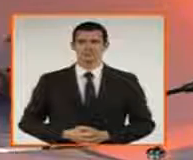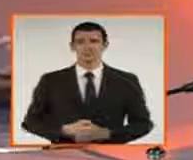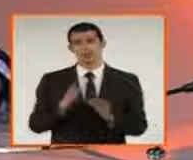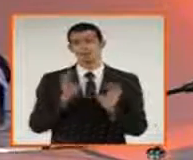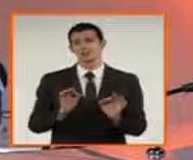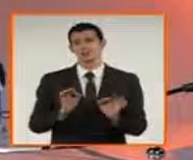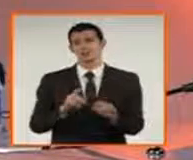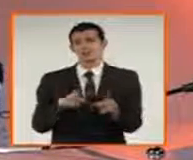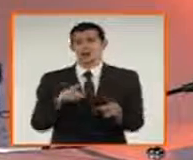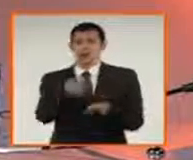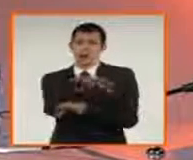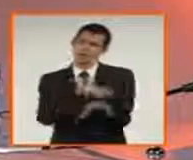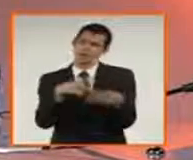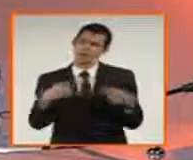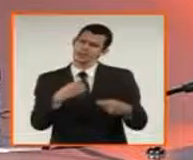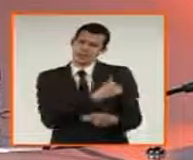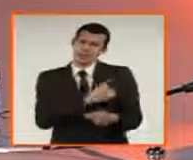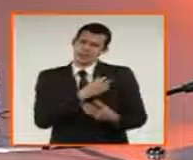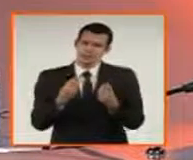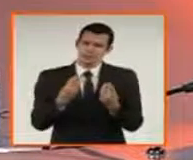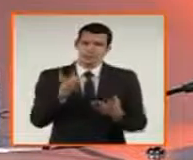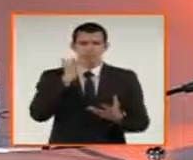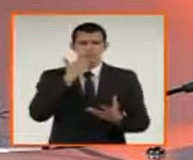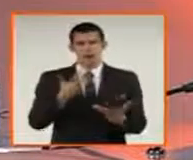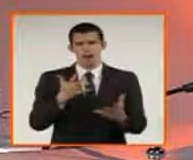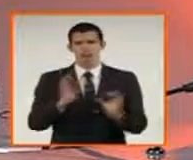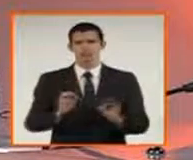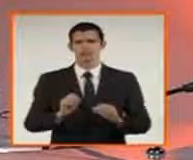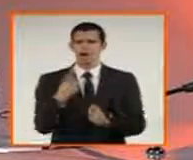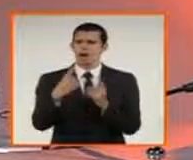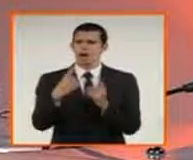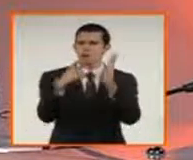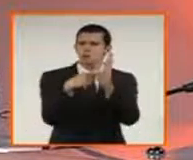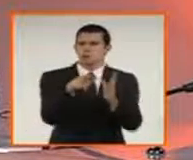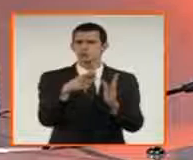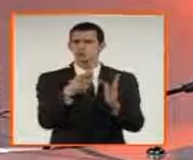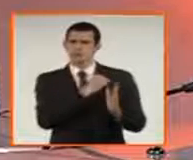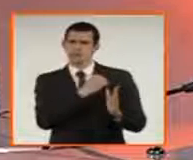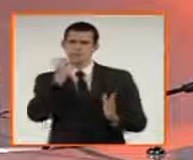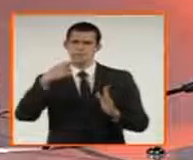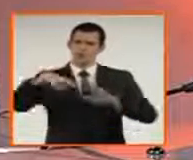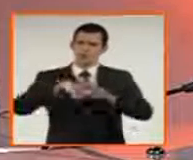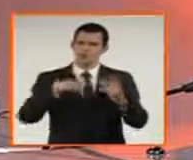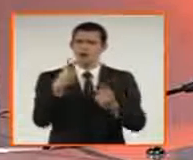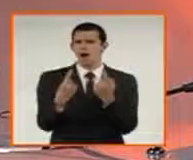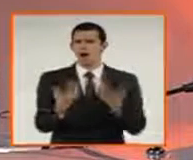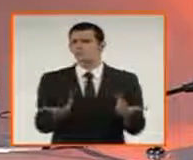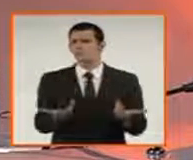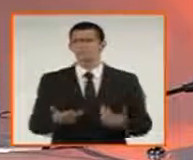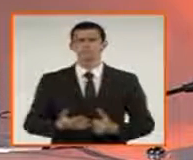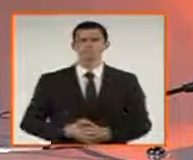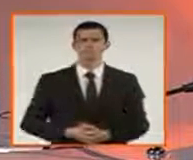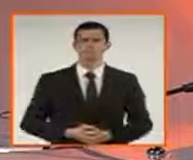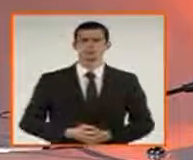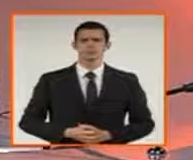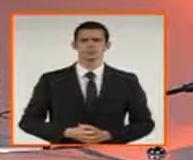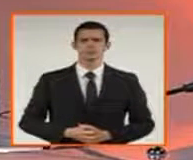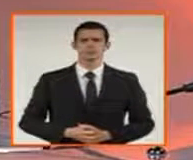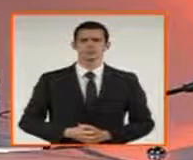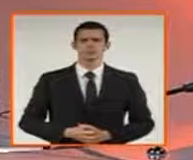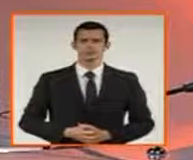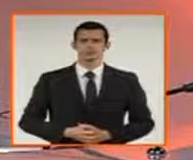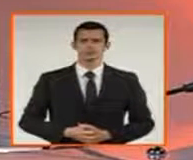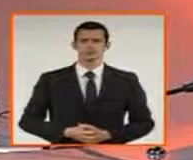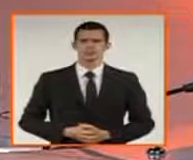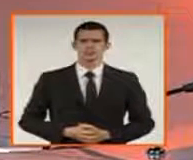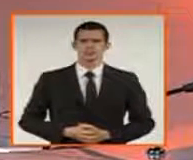tiene que ver con todo. ¿Alguna otra acotación que quizás quedó, Daimar? Sí, quizás precisar el tema